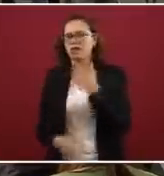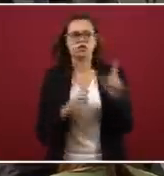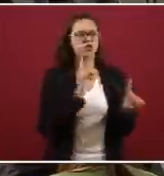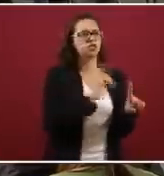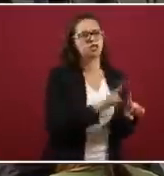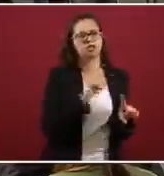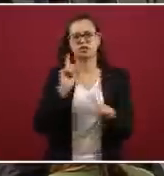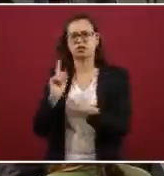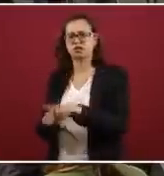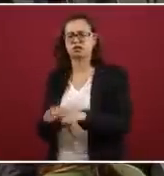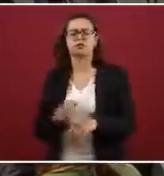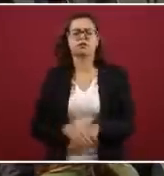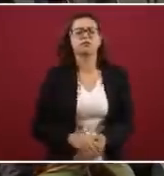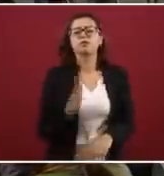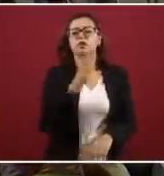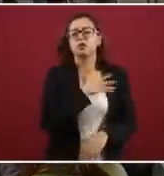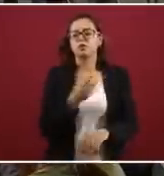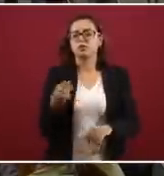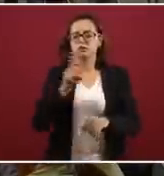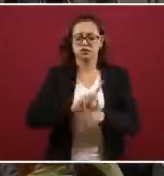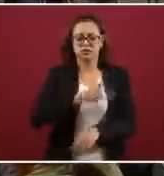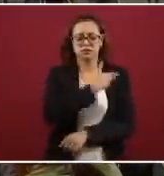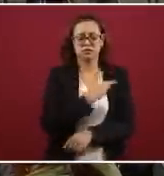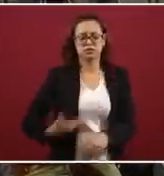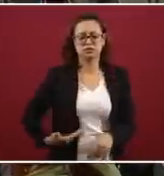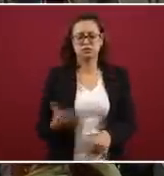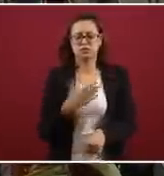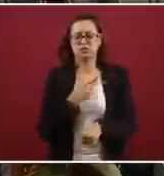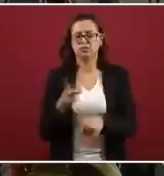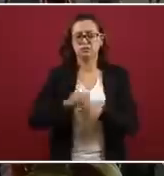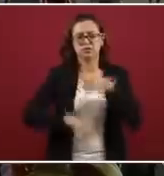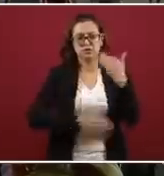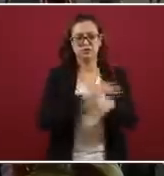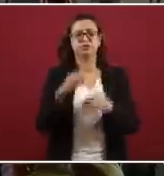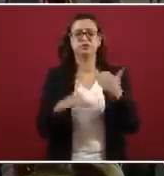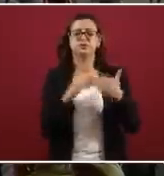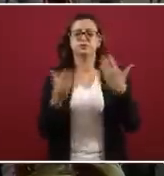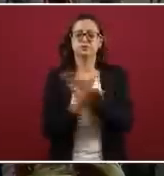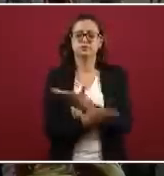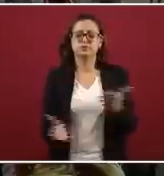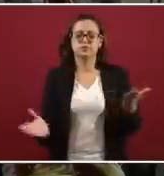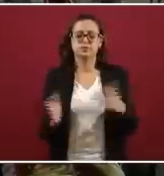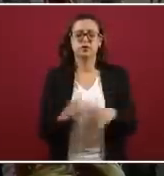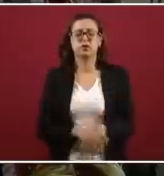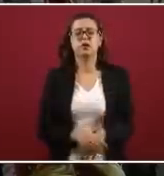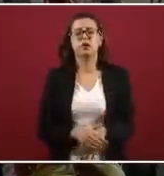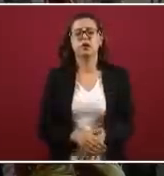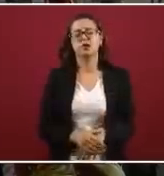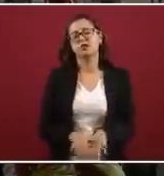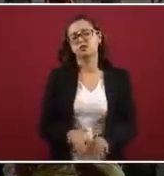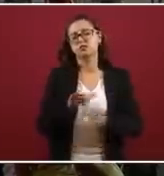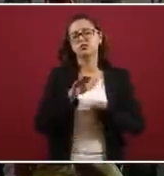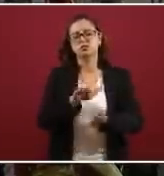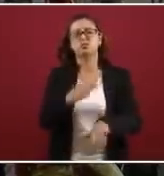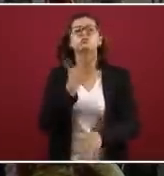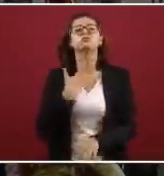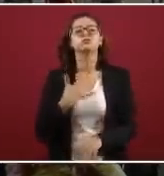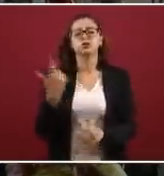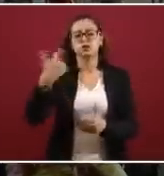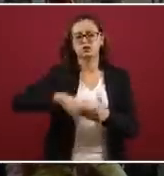Buenos días, señor presidente. Buenos días a todas y a todos ustedes. Iniciamos con el quién es quién de las gasolinas.